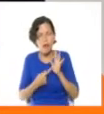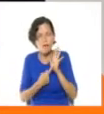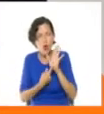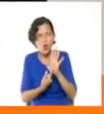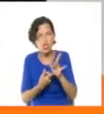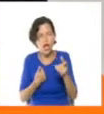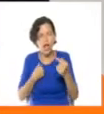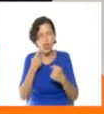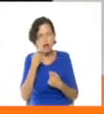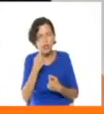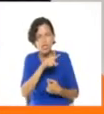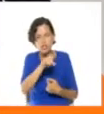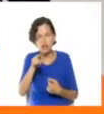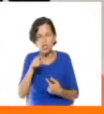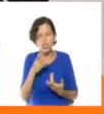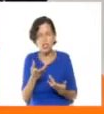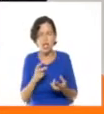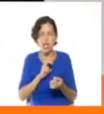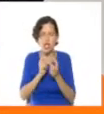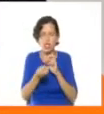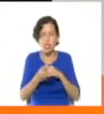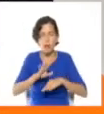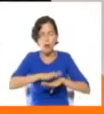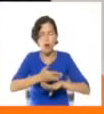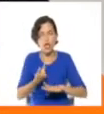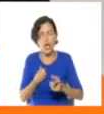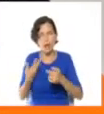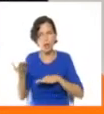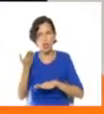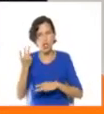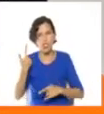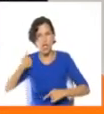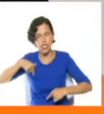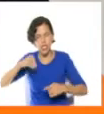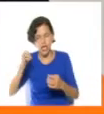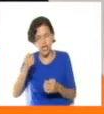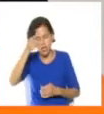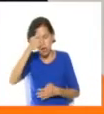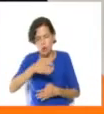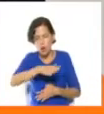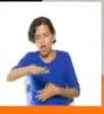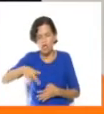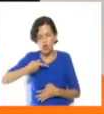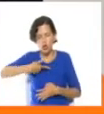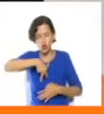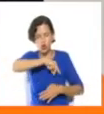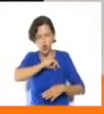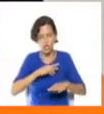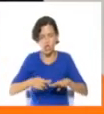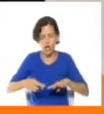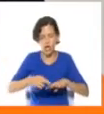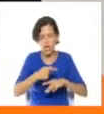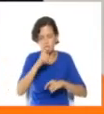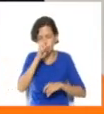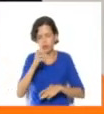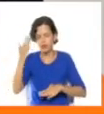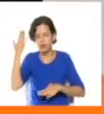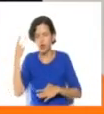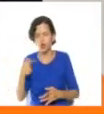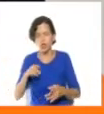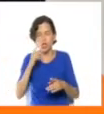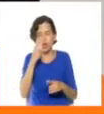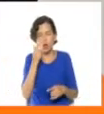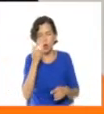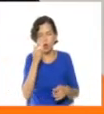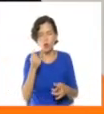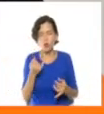tratado de visibilizar en este tema. ¿Por qué? Porque la importancia que tiene esa población